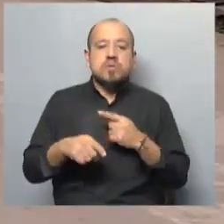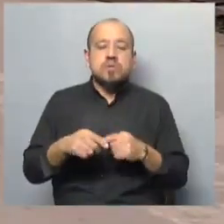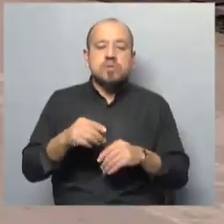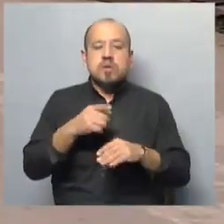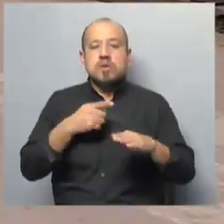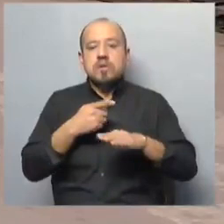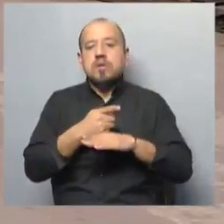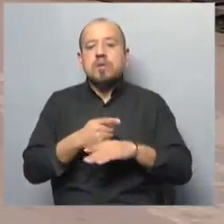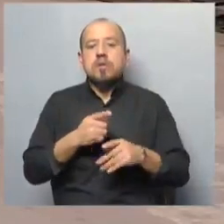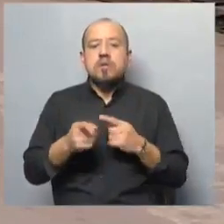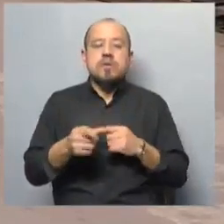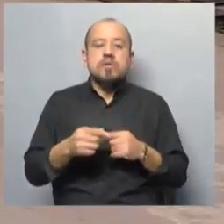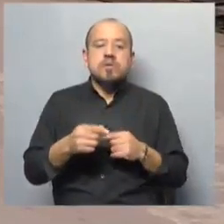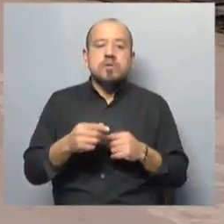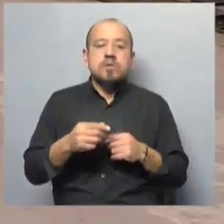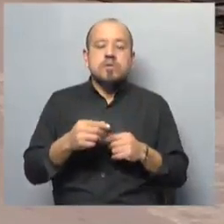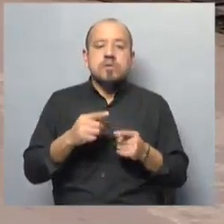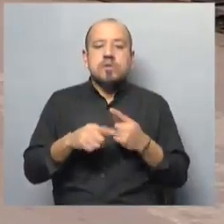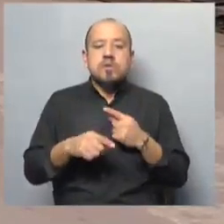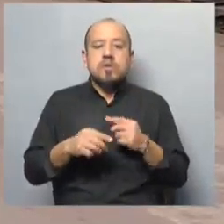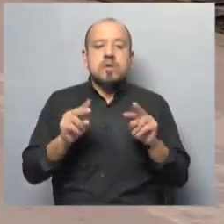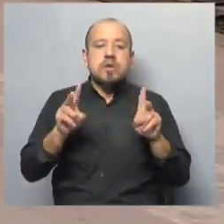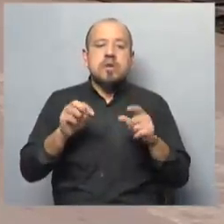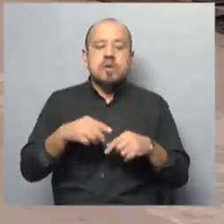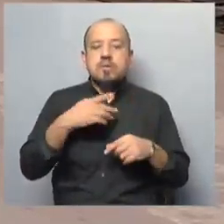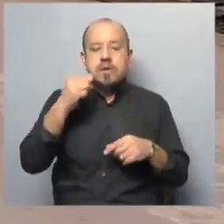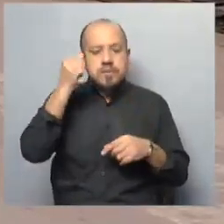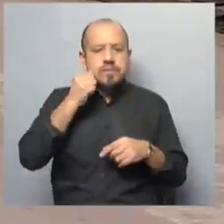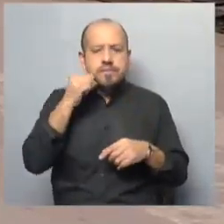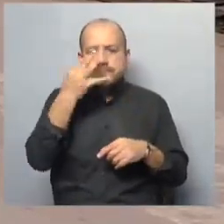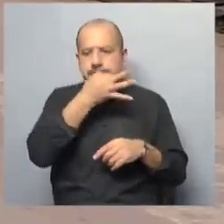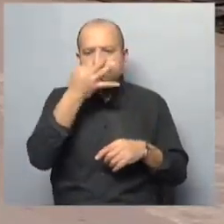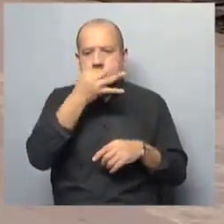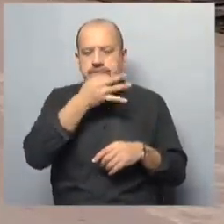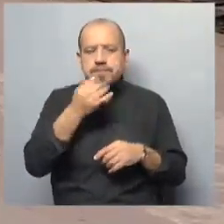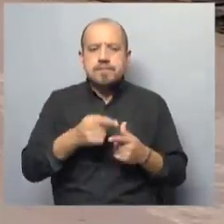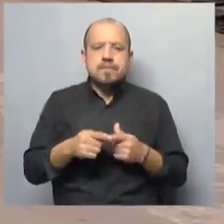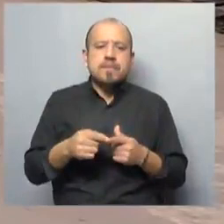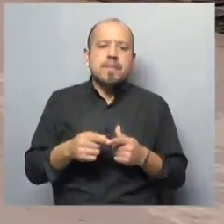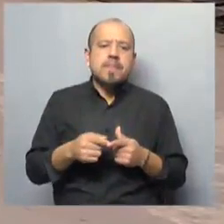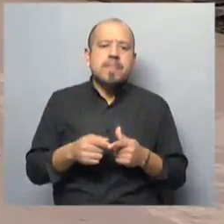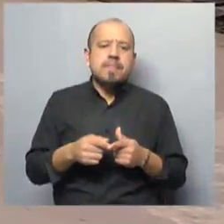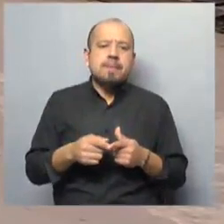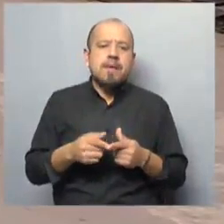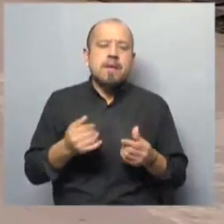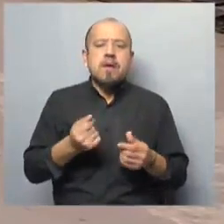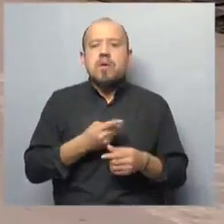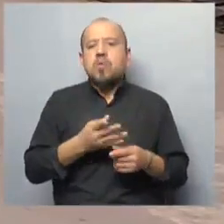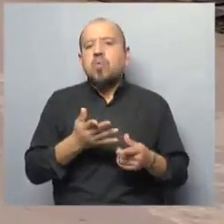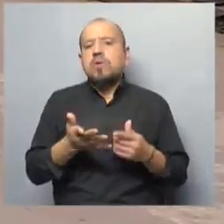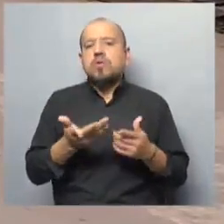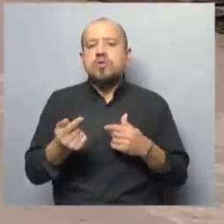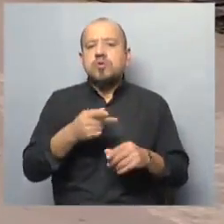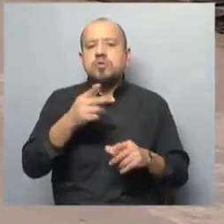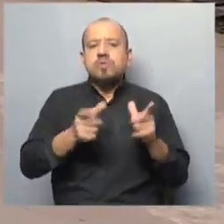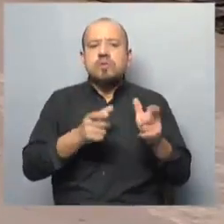presidente de la calle Pou fue consultado sobre el tema del narcotráfico, la cantidad de homicidios que se han registrado en